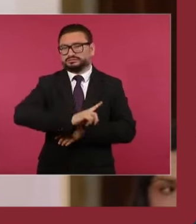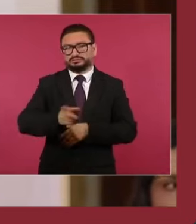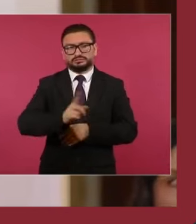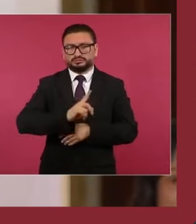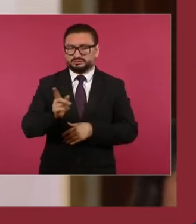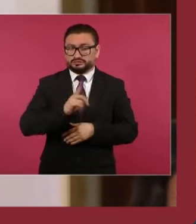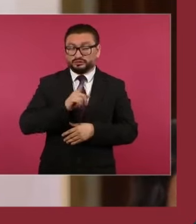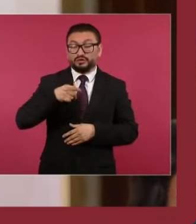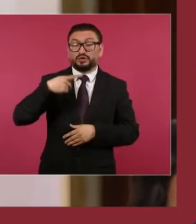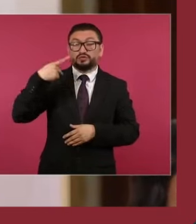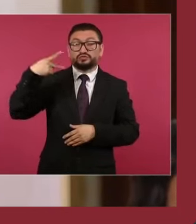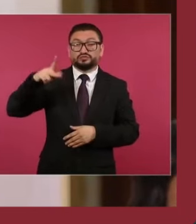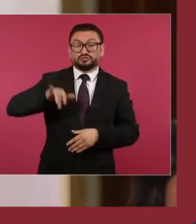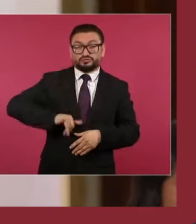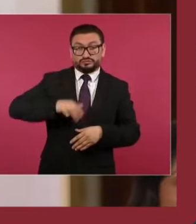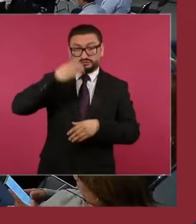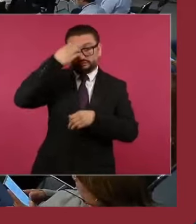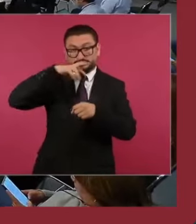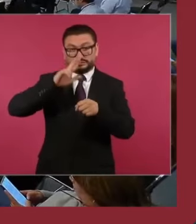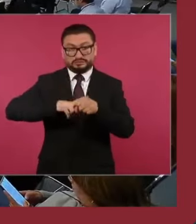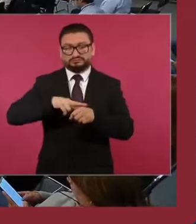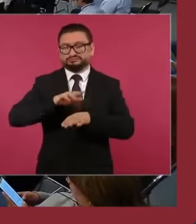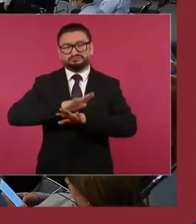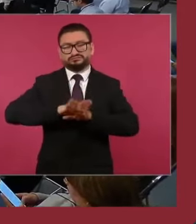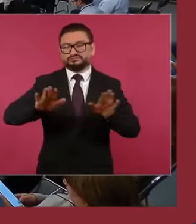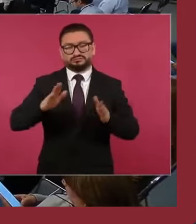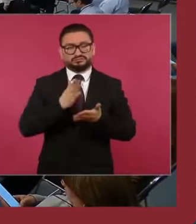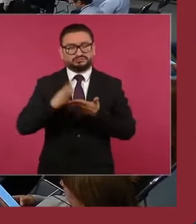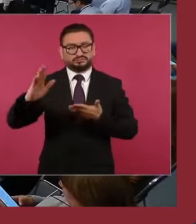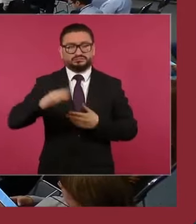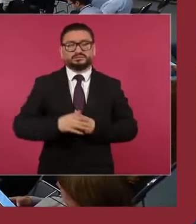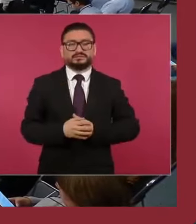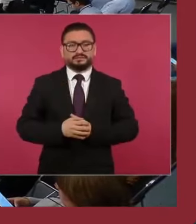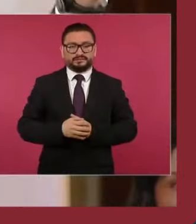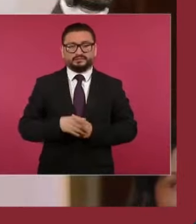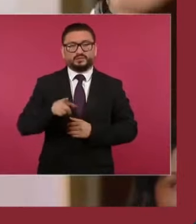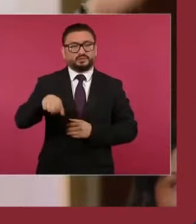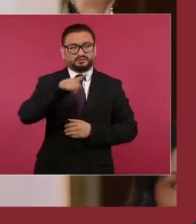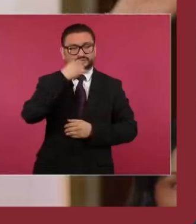de los intereses del extranjero. Imagínense,